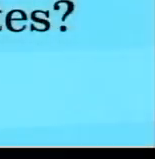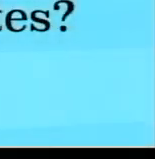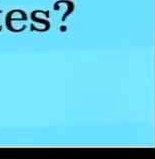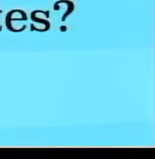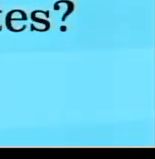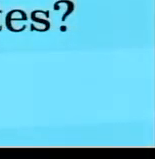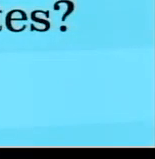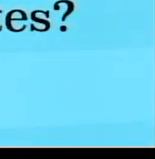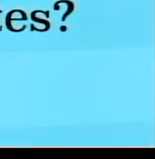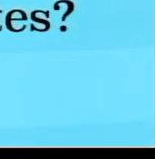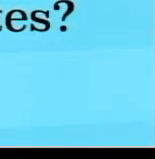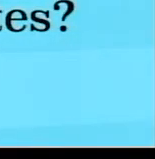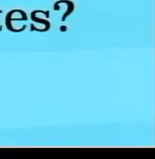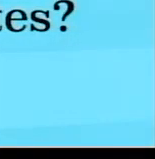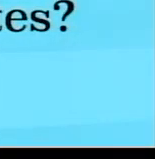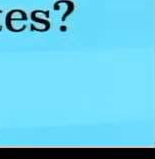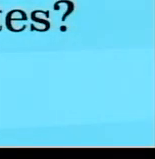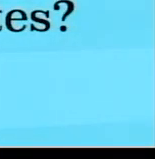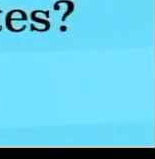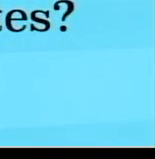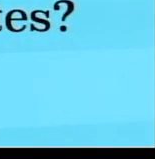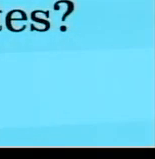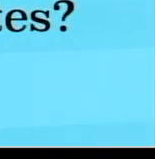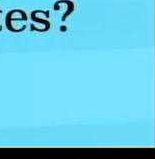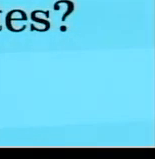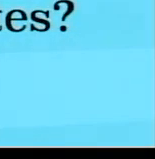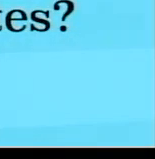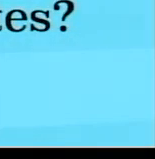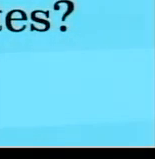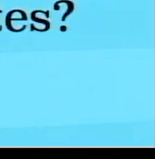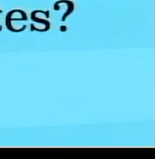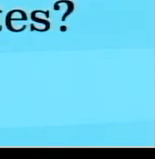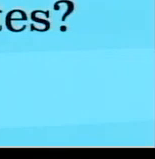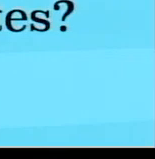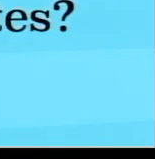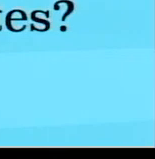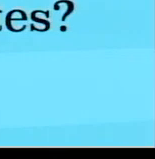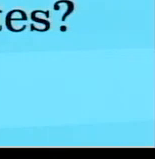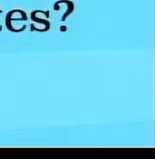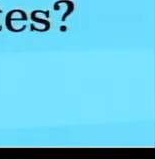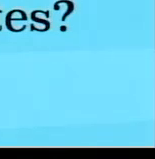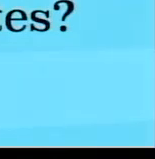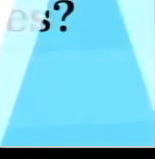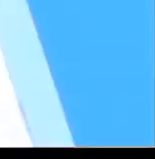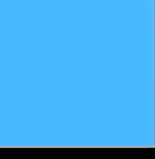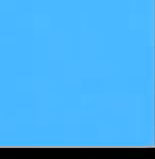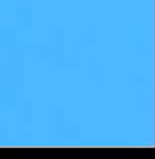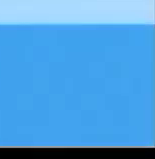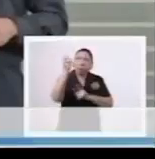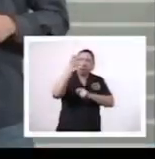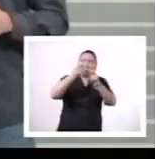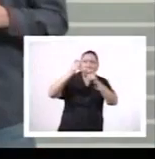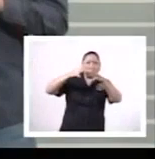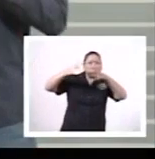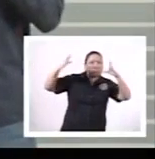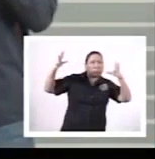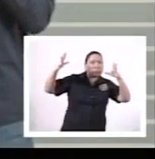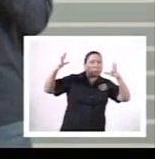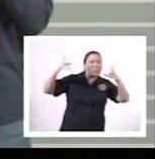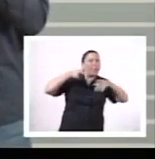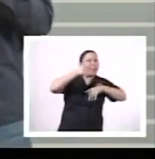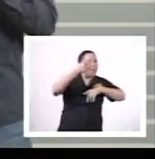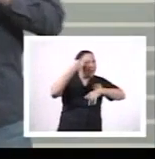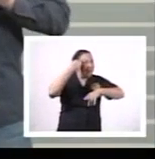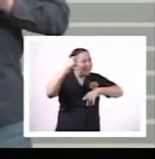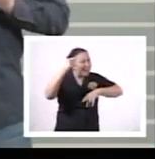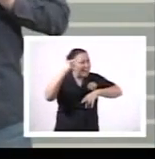Número 3. ¿En qué fecha se lleva a cabo esta tradición de barriletes gigantes?